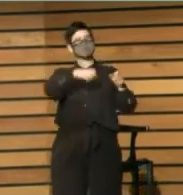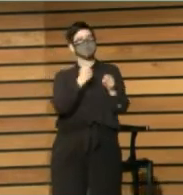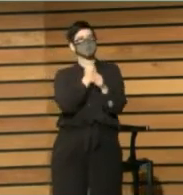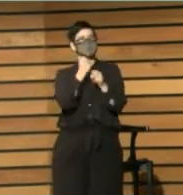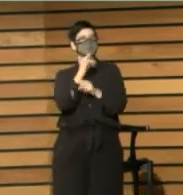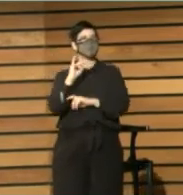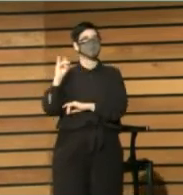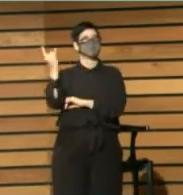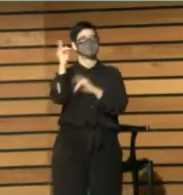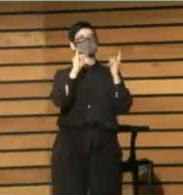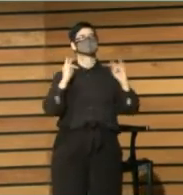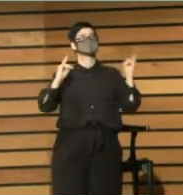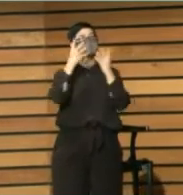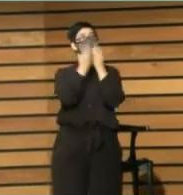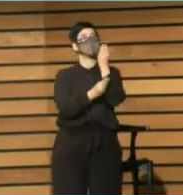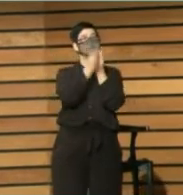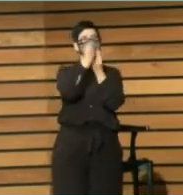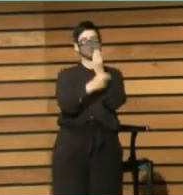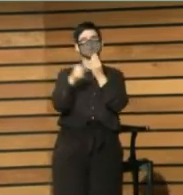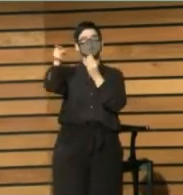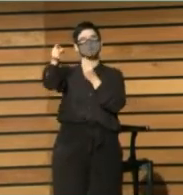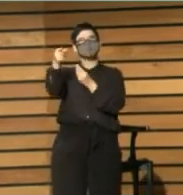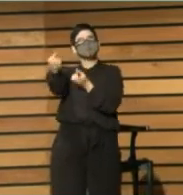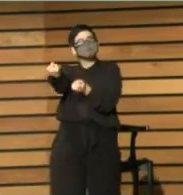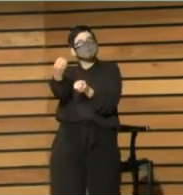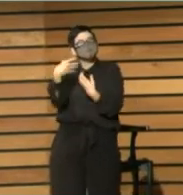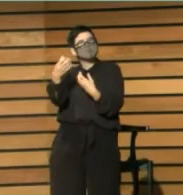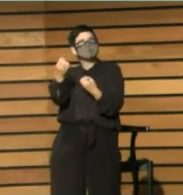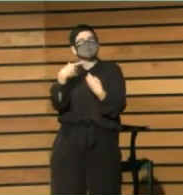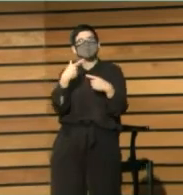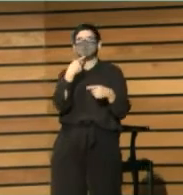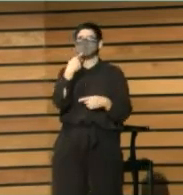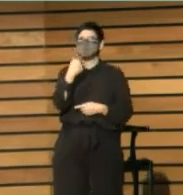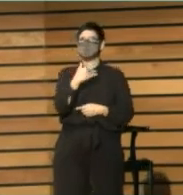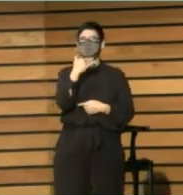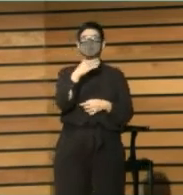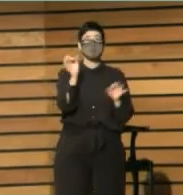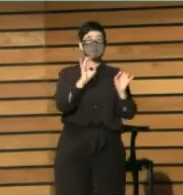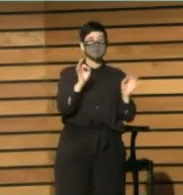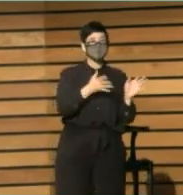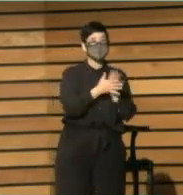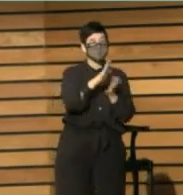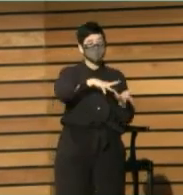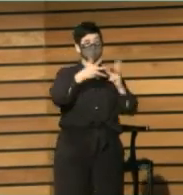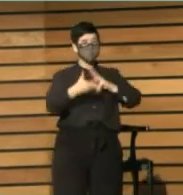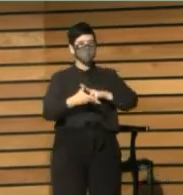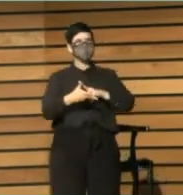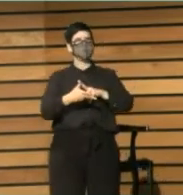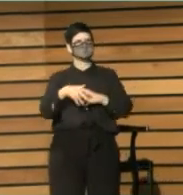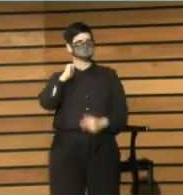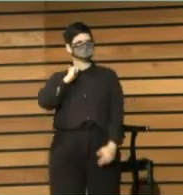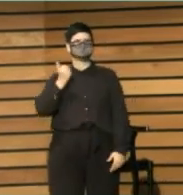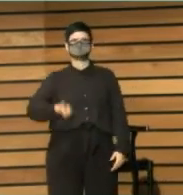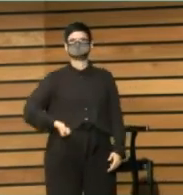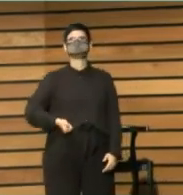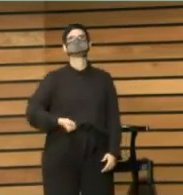que decía que era fácil convertir la nada en petróleo. Y yo le escuchaba Lelito, eso de Lelito es